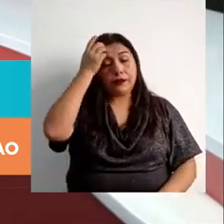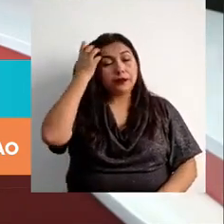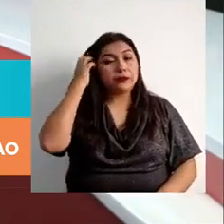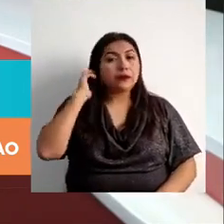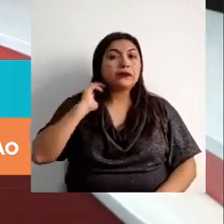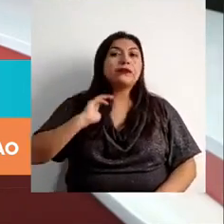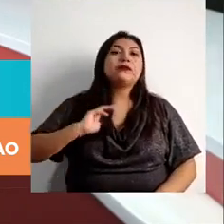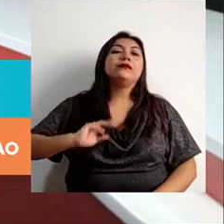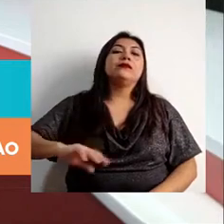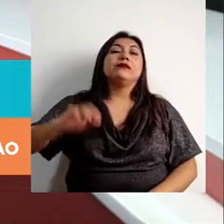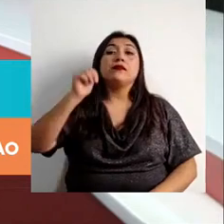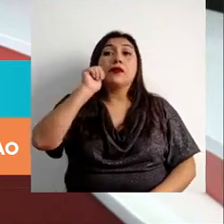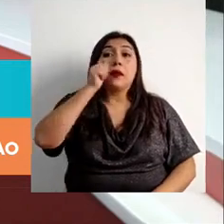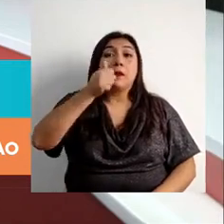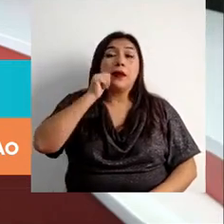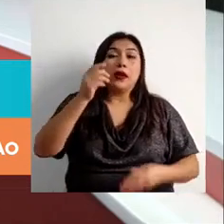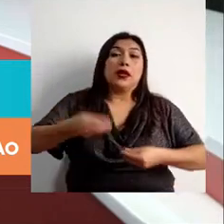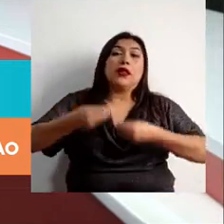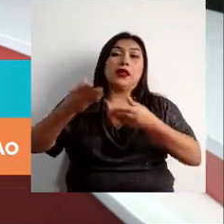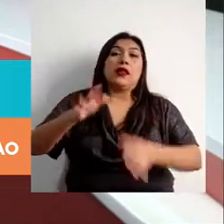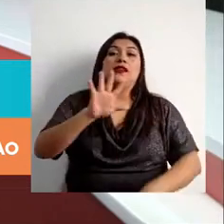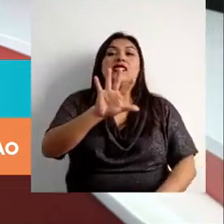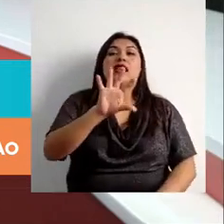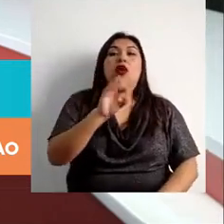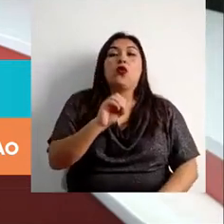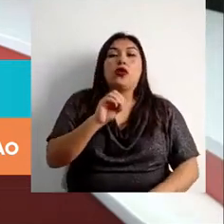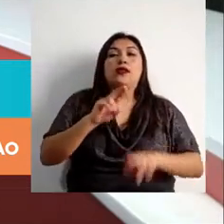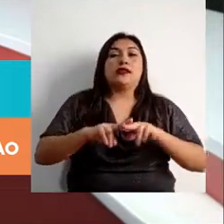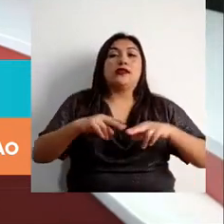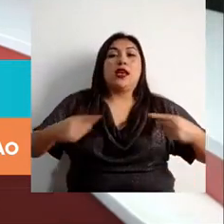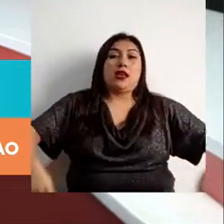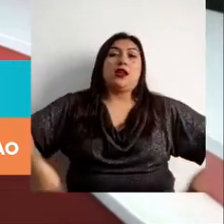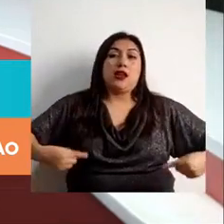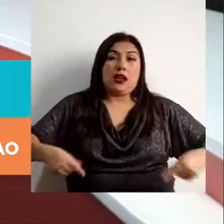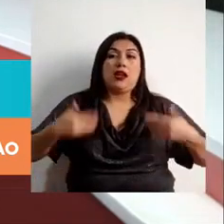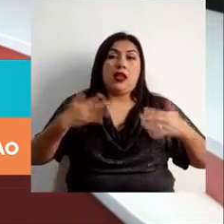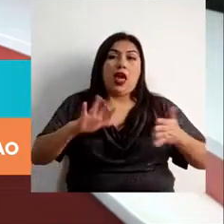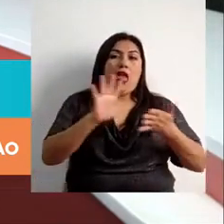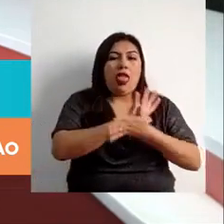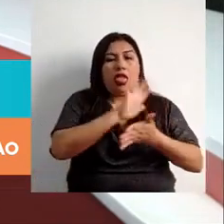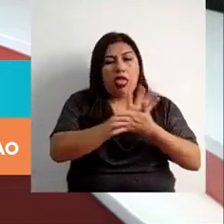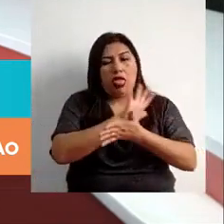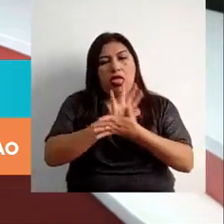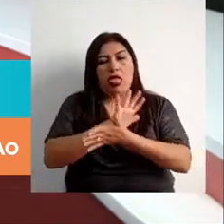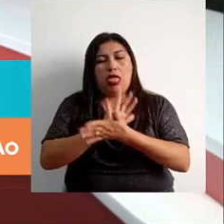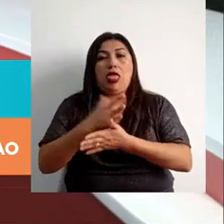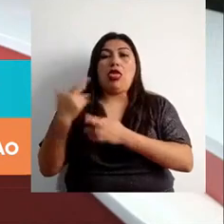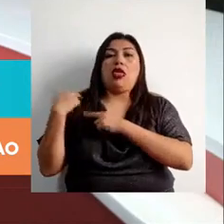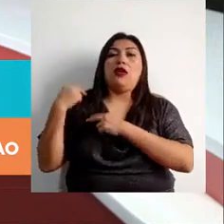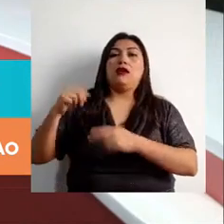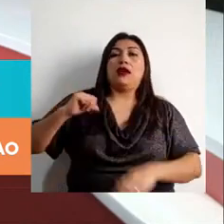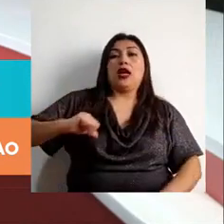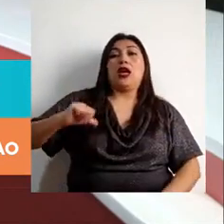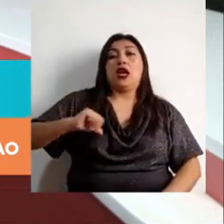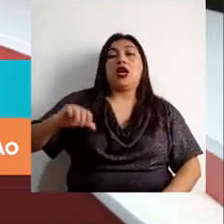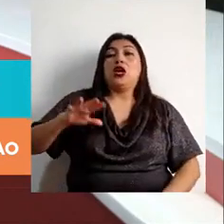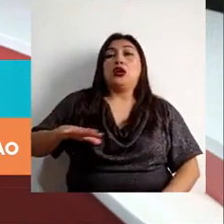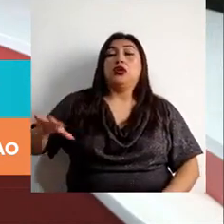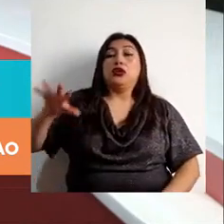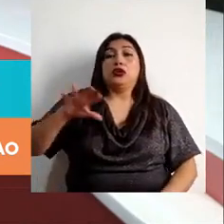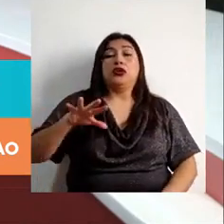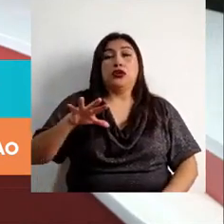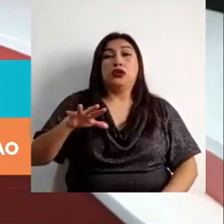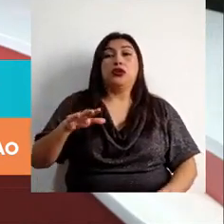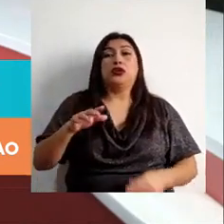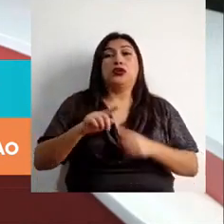haciendo una entrega de 50 sillas que han sido gestionadas a través de los alcaldes escolares de los